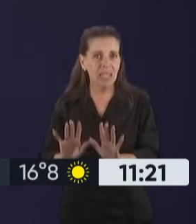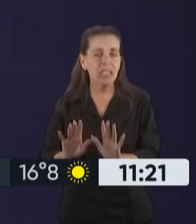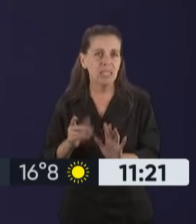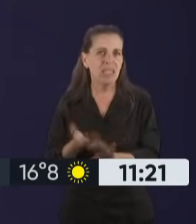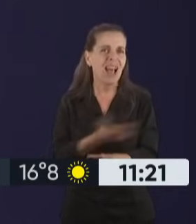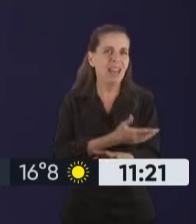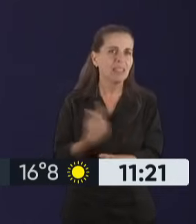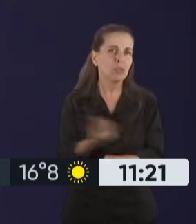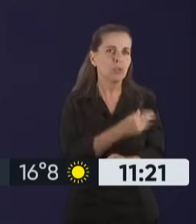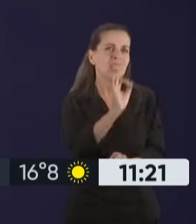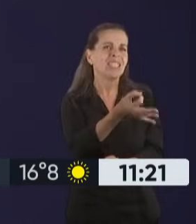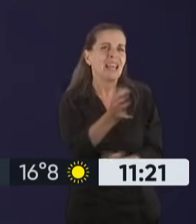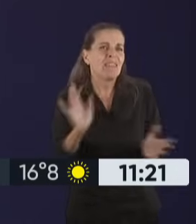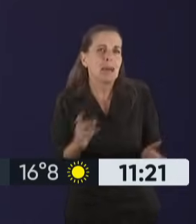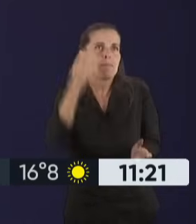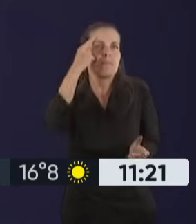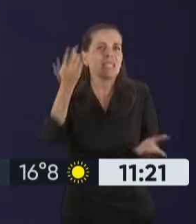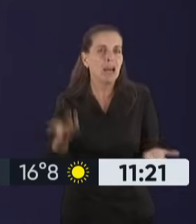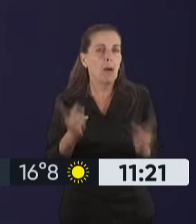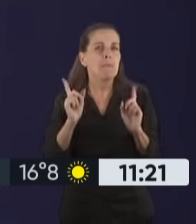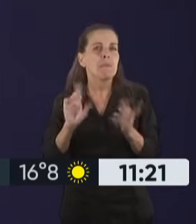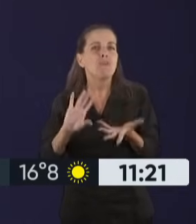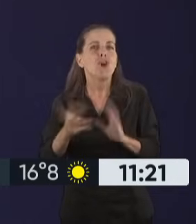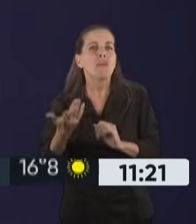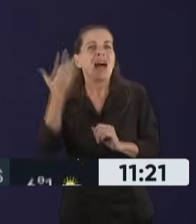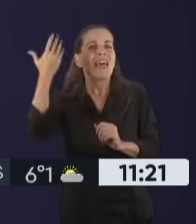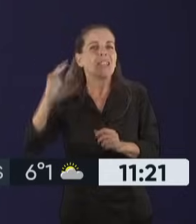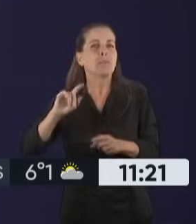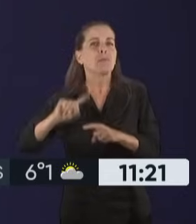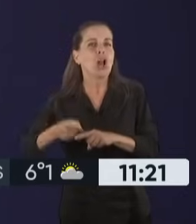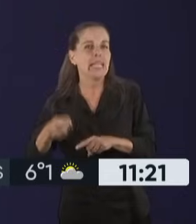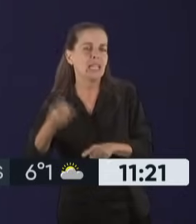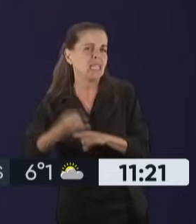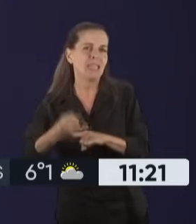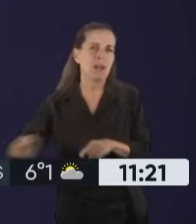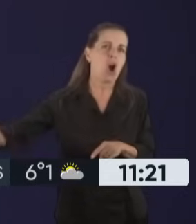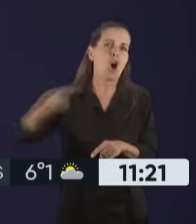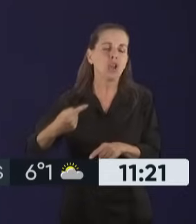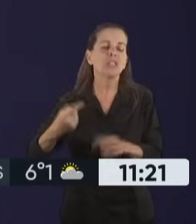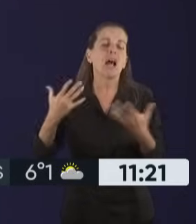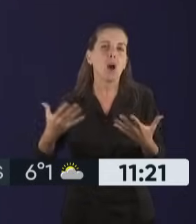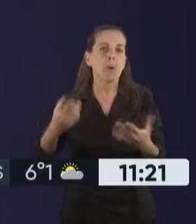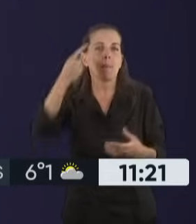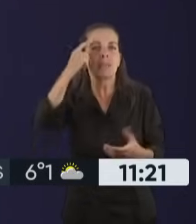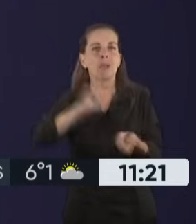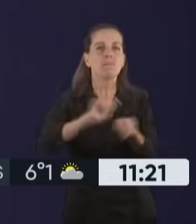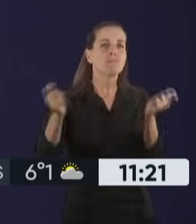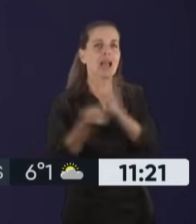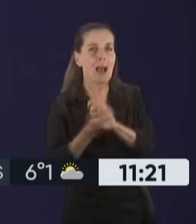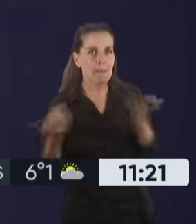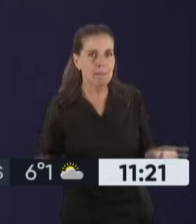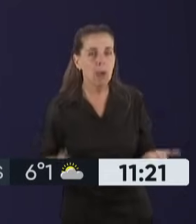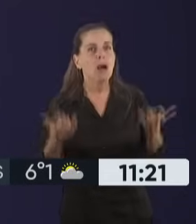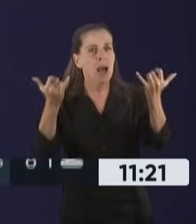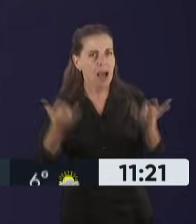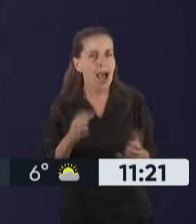previsto, digamos. Nadie podía suponer que la vieja política no iba a estar en contra de los cambios que proponemos. Así que para todo